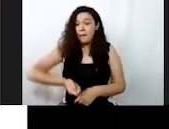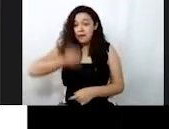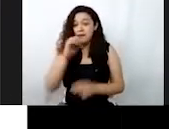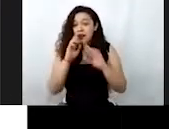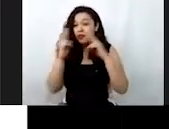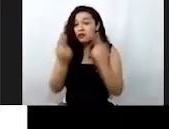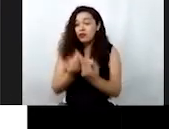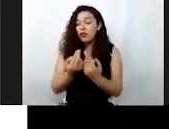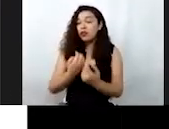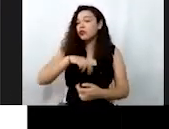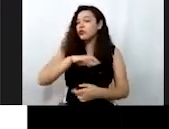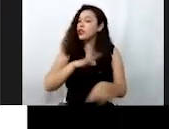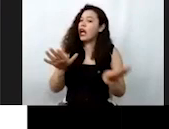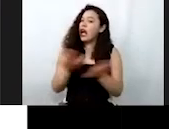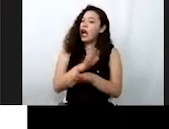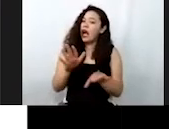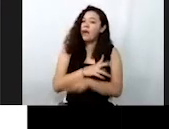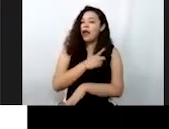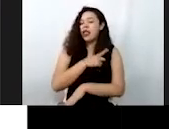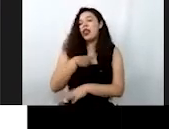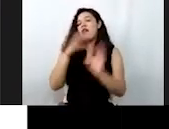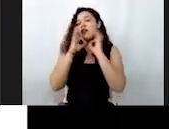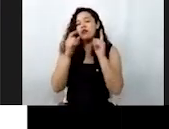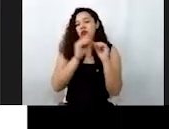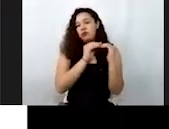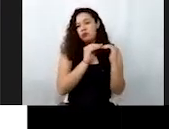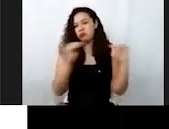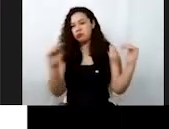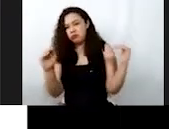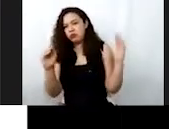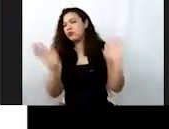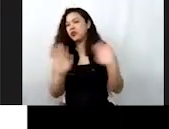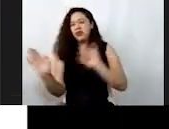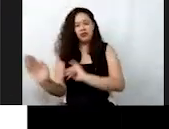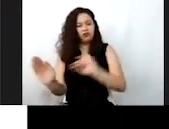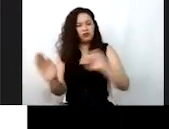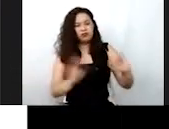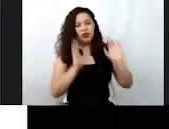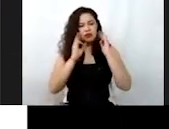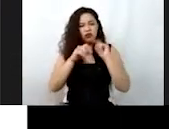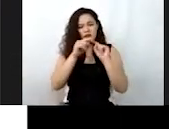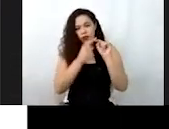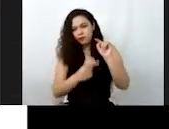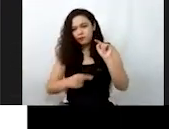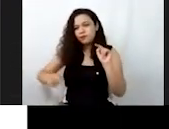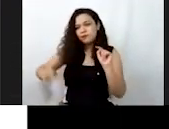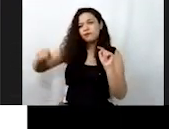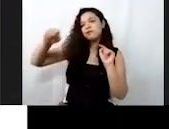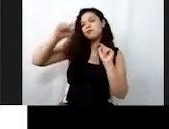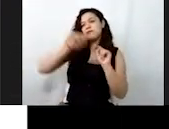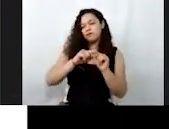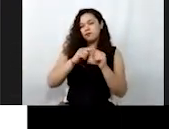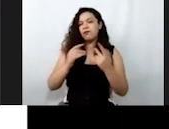que tenemos que cambiar esos modelos lineales por modelos circulares donde tengamos